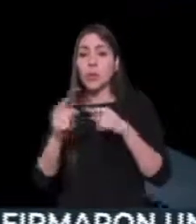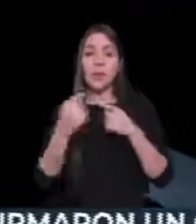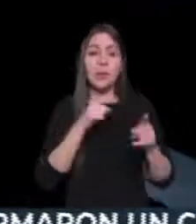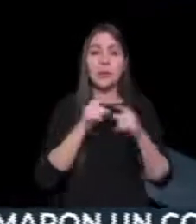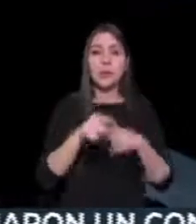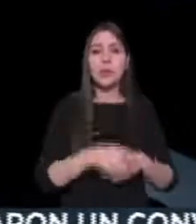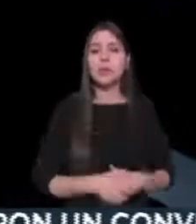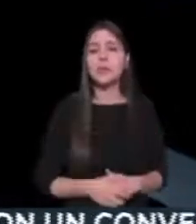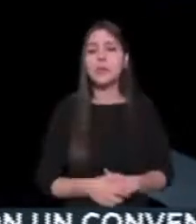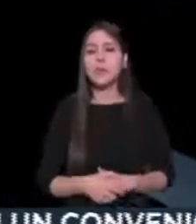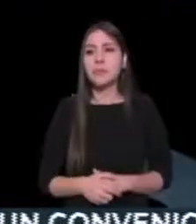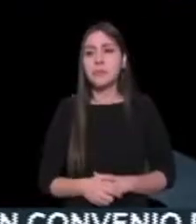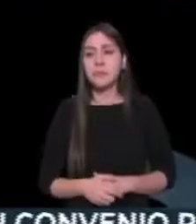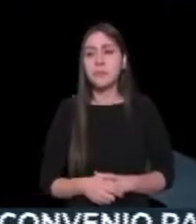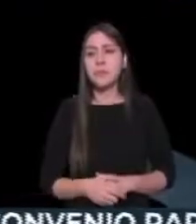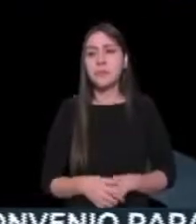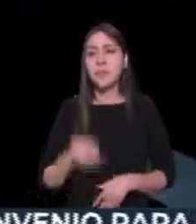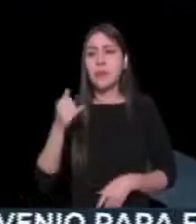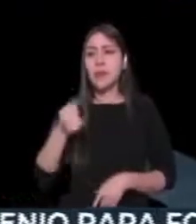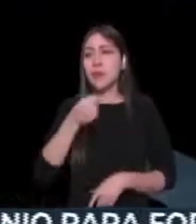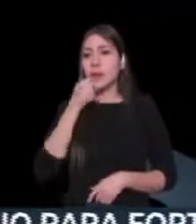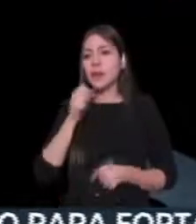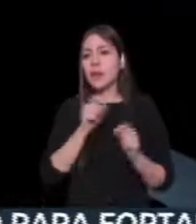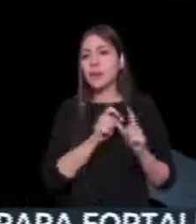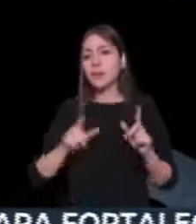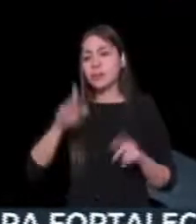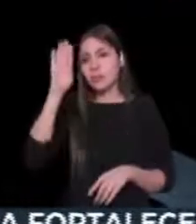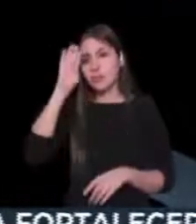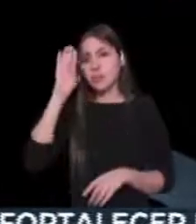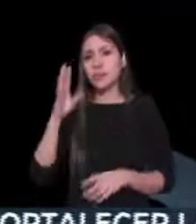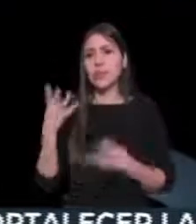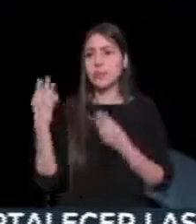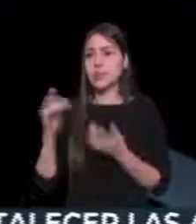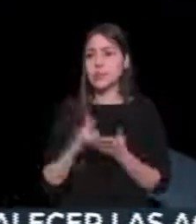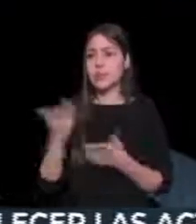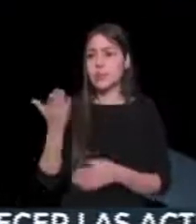expresión. No, y se les fue la nota, durísimo. Sí, se les fue la nota. Alberto, Miguel, muchas gracias. No, gracias a Gracias a ustedes. ustedes.